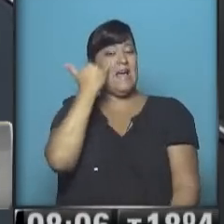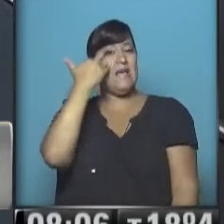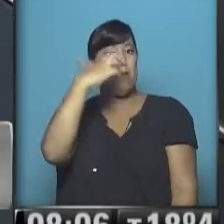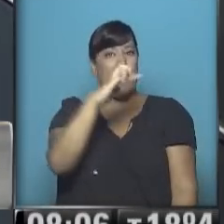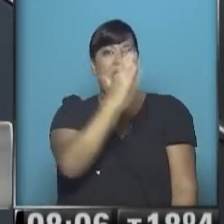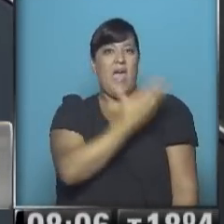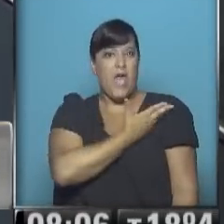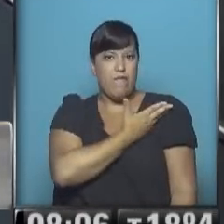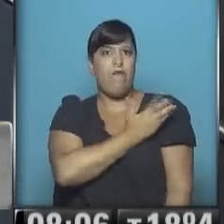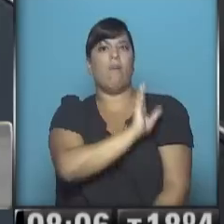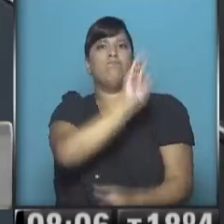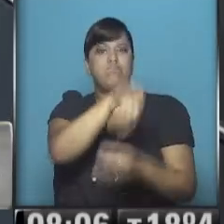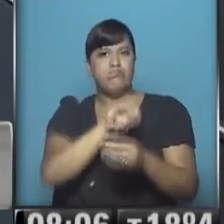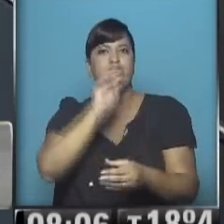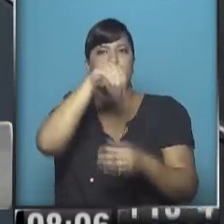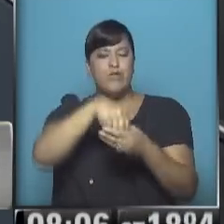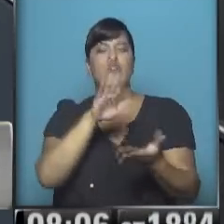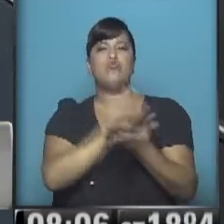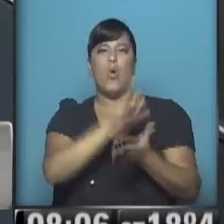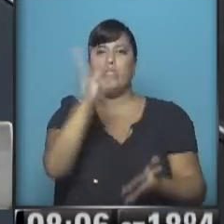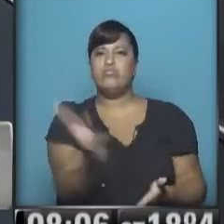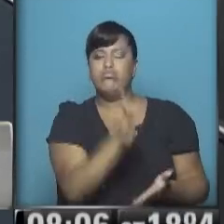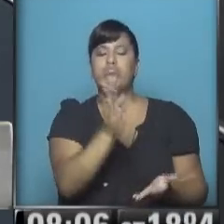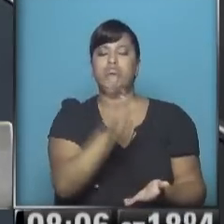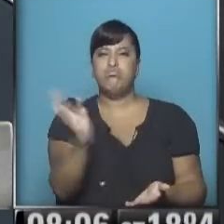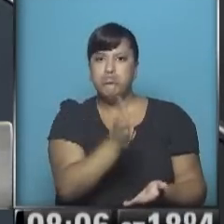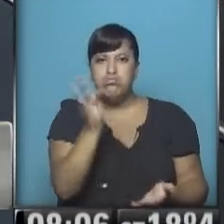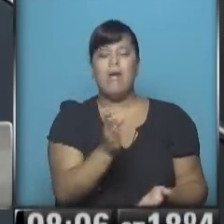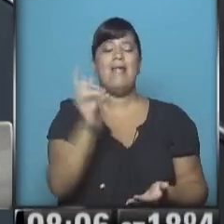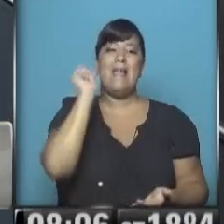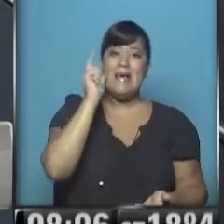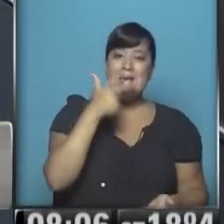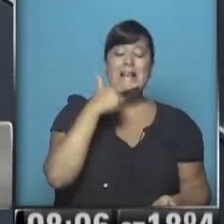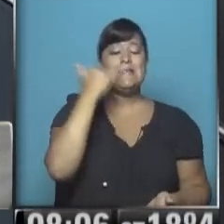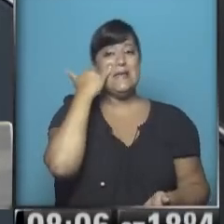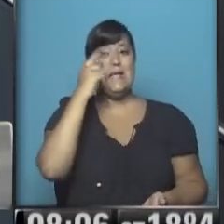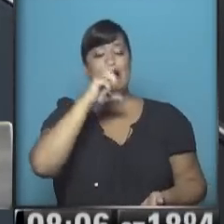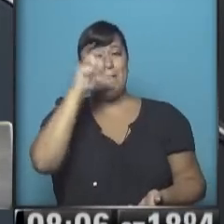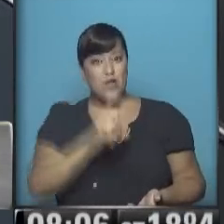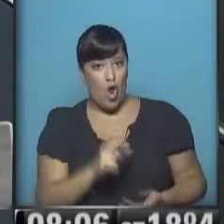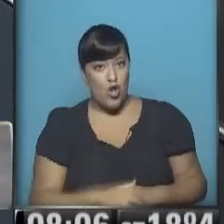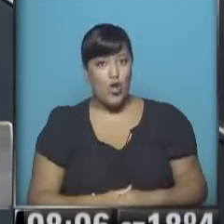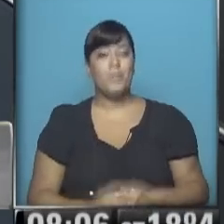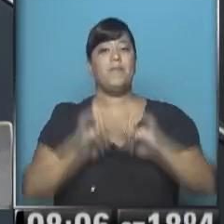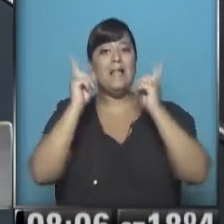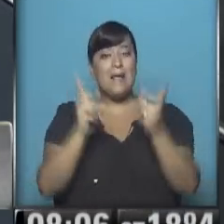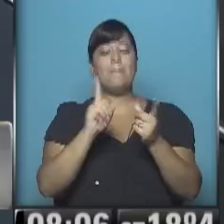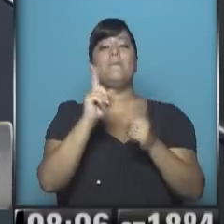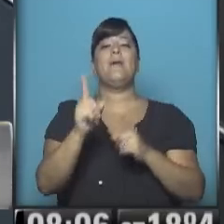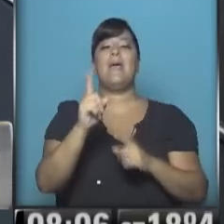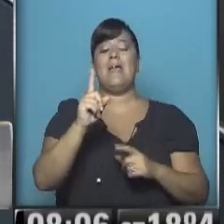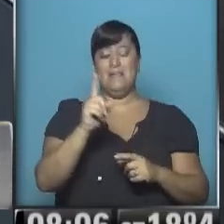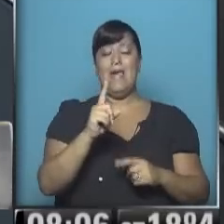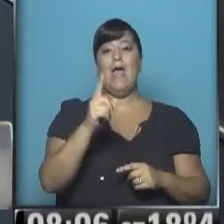de participación constante respecto al incremento en la producción de gas y petróleo la participación del año 2014 respecto al año